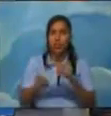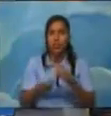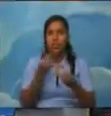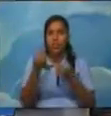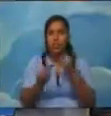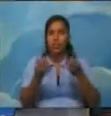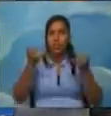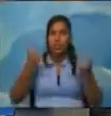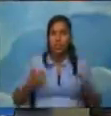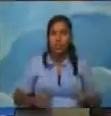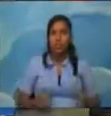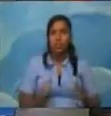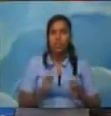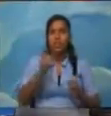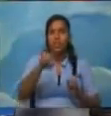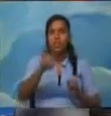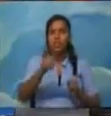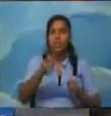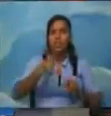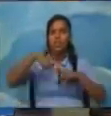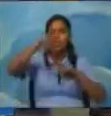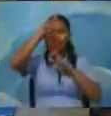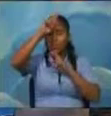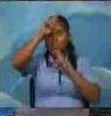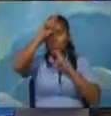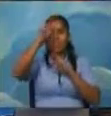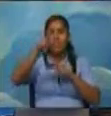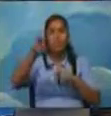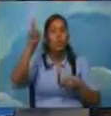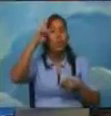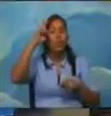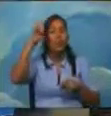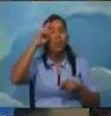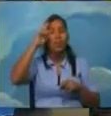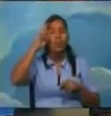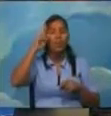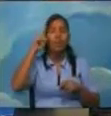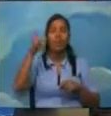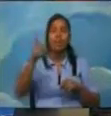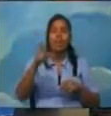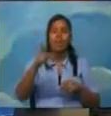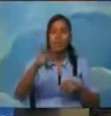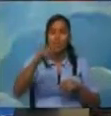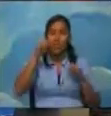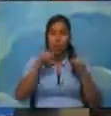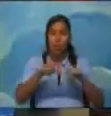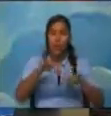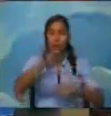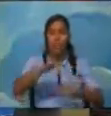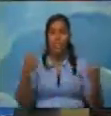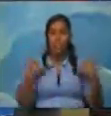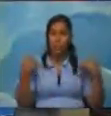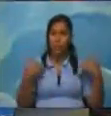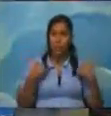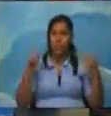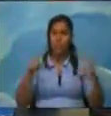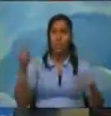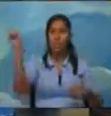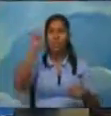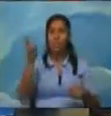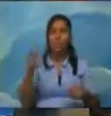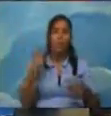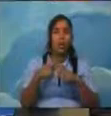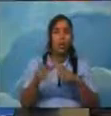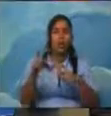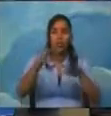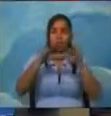hijo pródigo y que usted se arrepienta y que usted reconozca que si hoy está sufriendo en Venezuela o en cualquier país